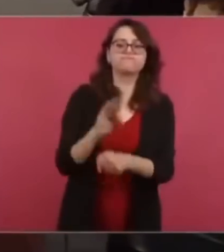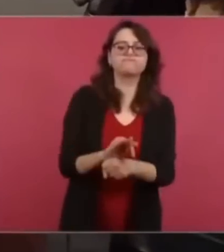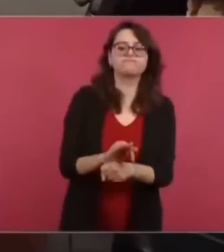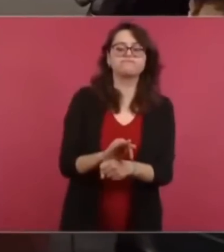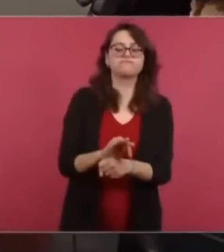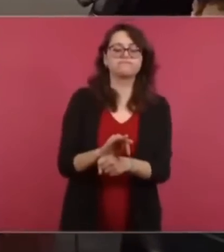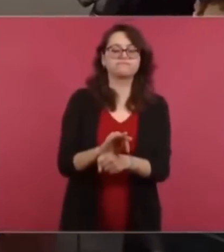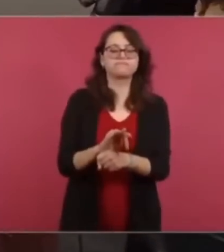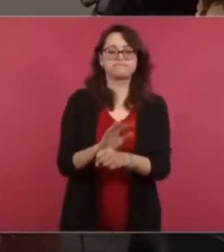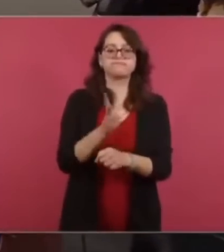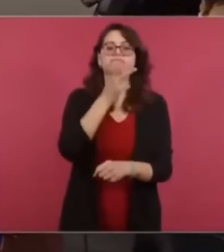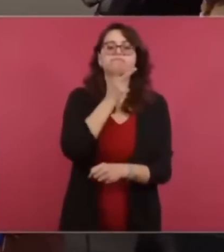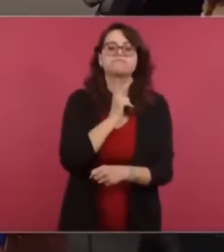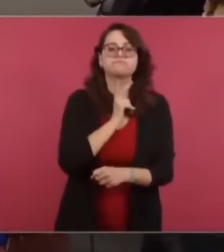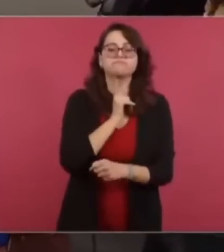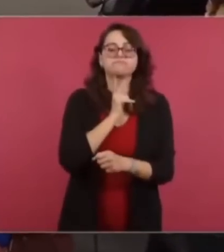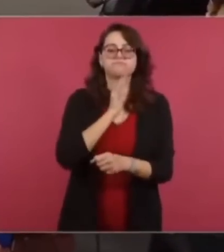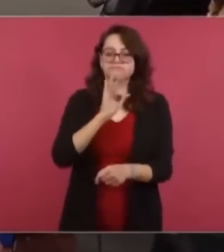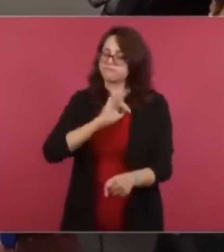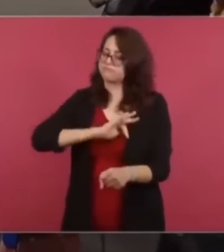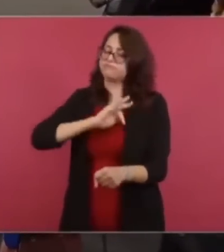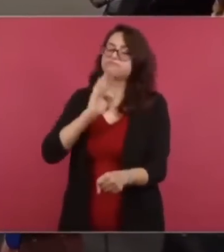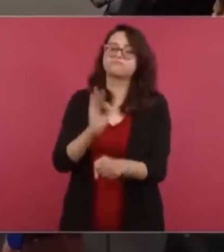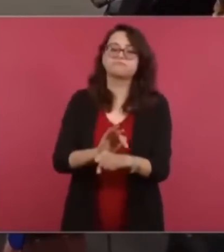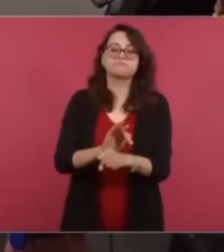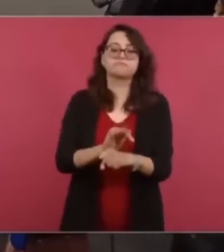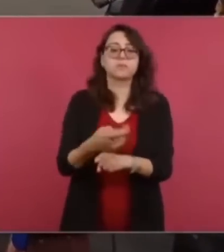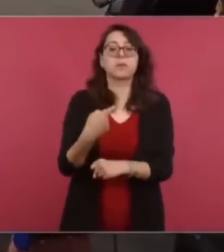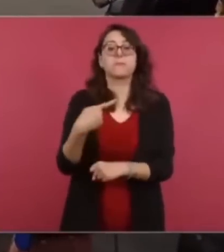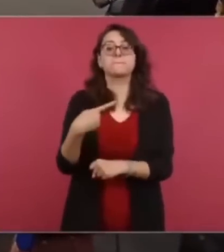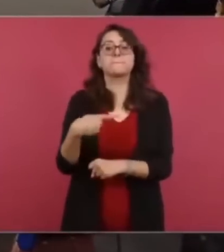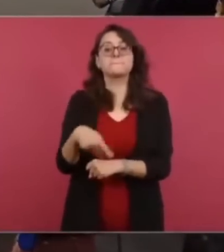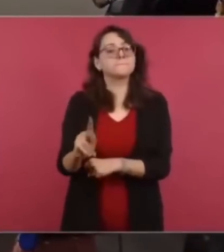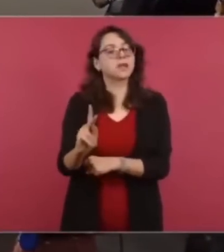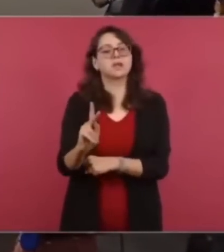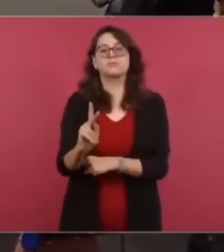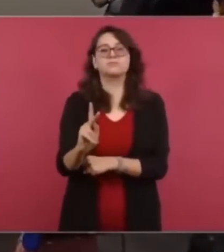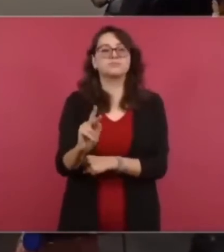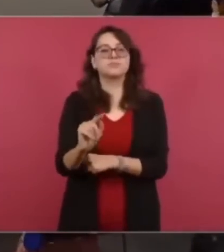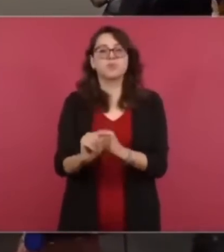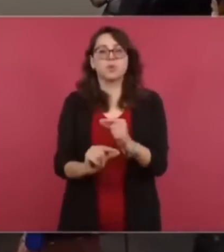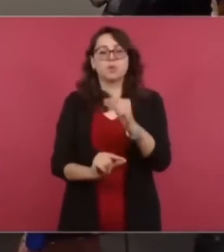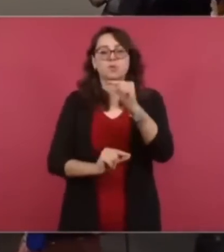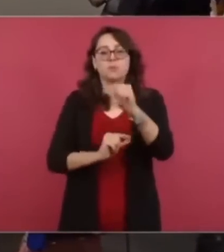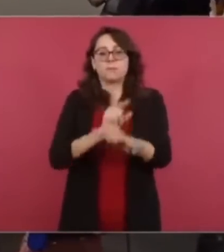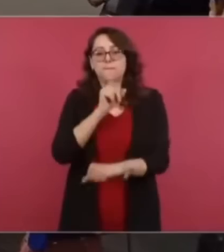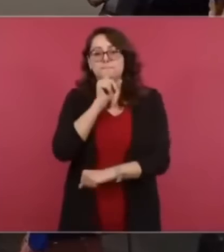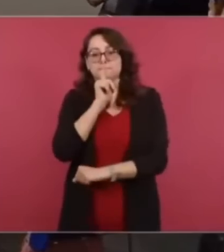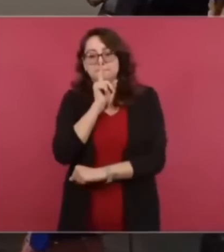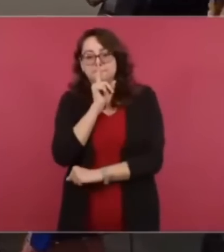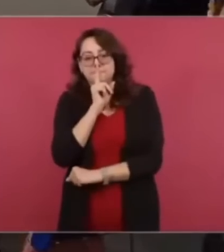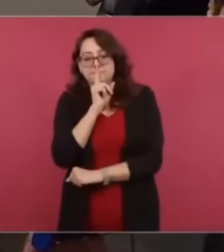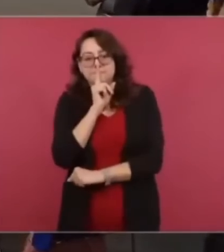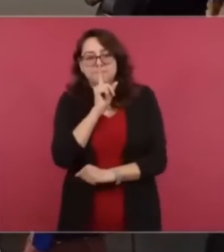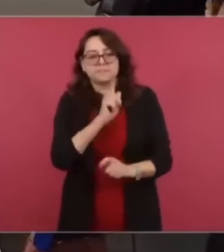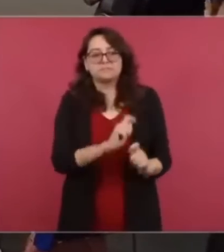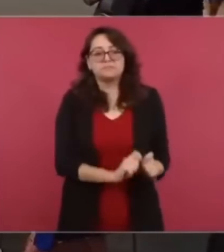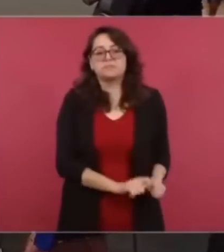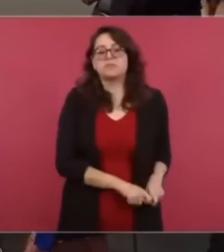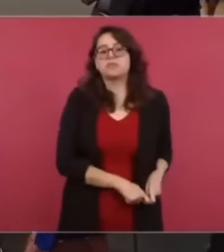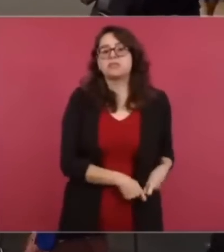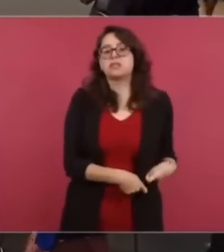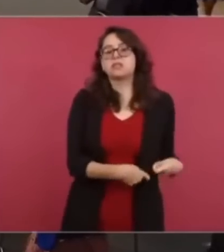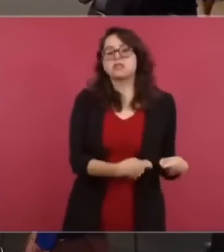pero sí se empezaron a otorgar los bloques, áreas